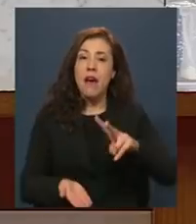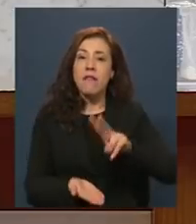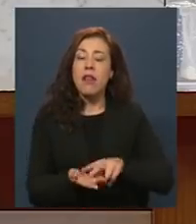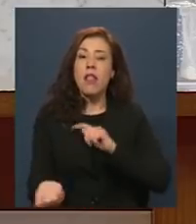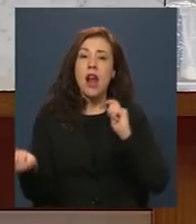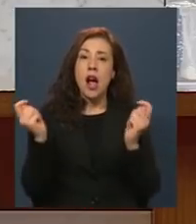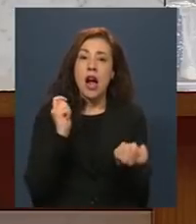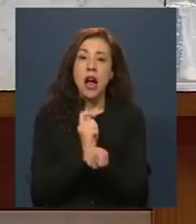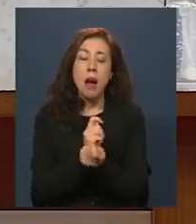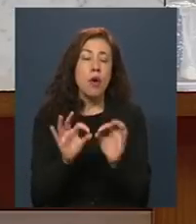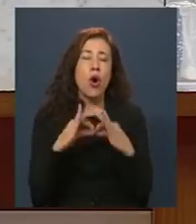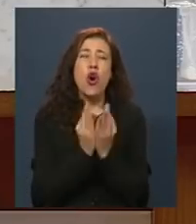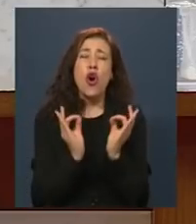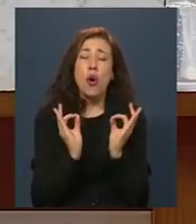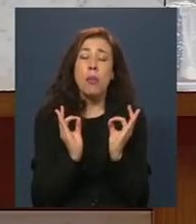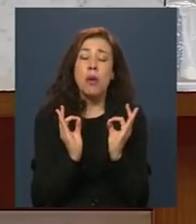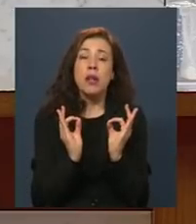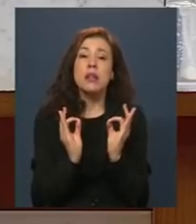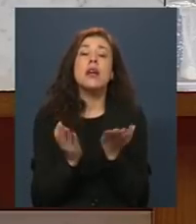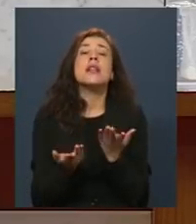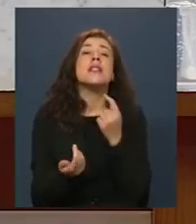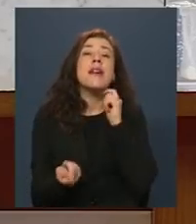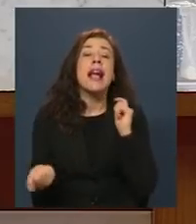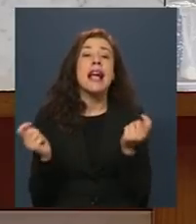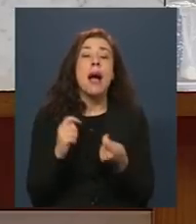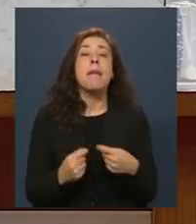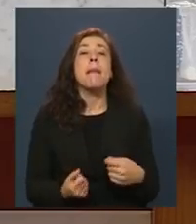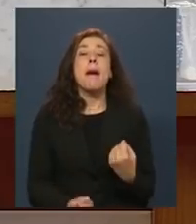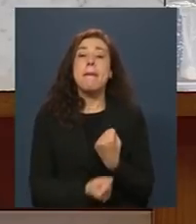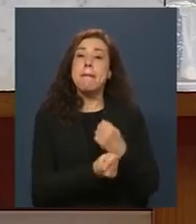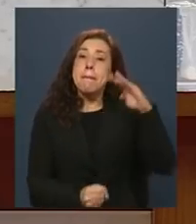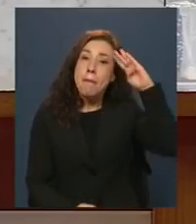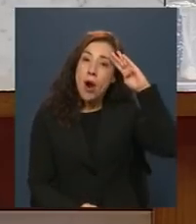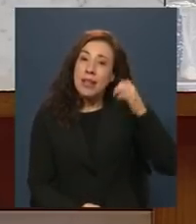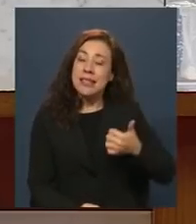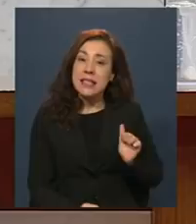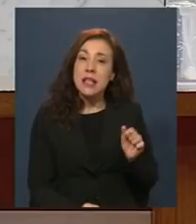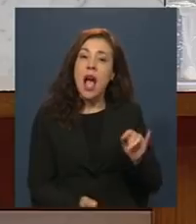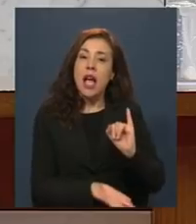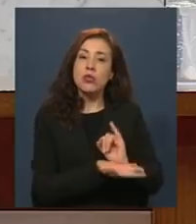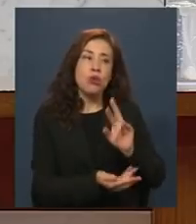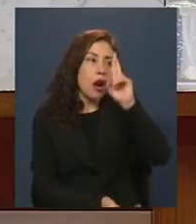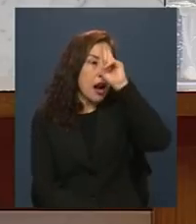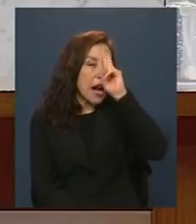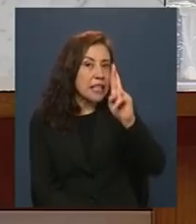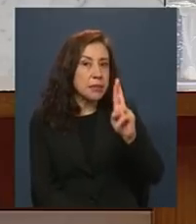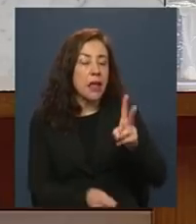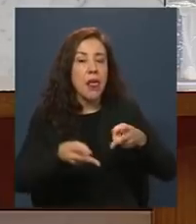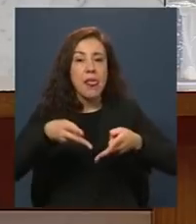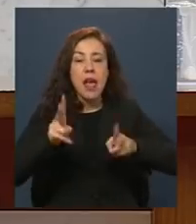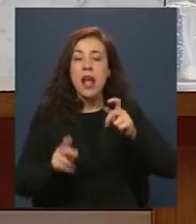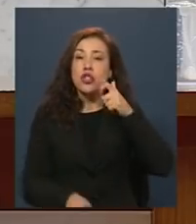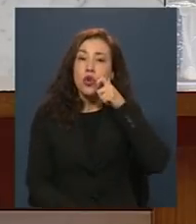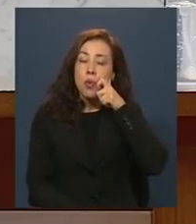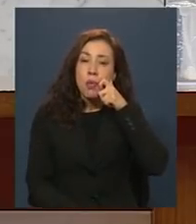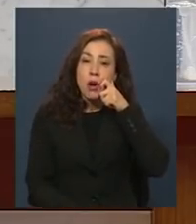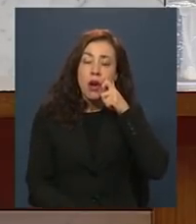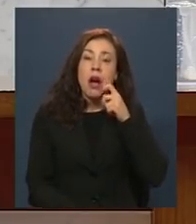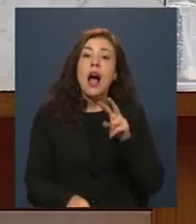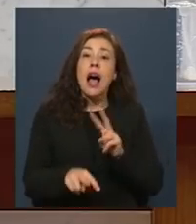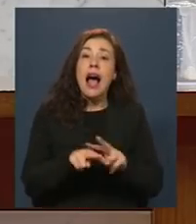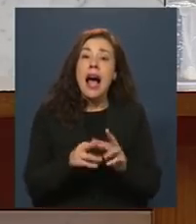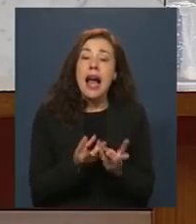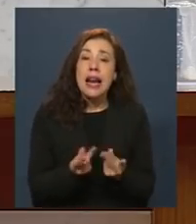cambios estructurales que transformen a la policía en una institución respetuosa de los derechos humanos. La